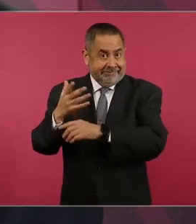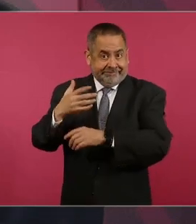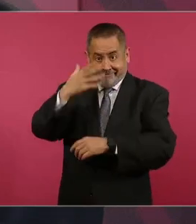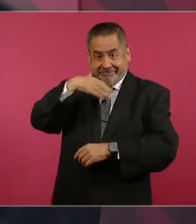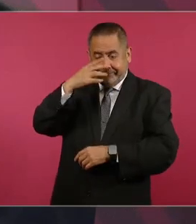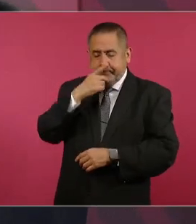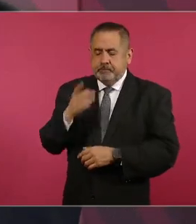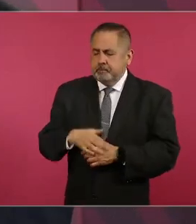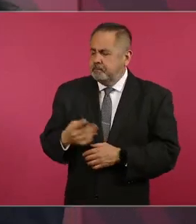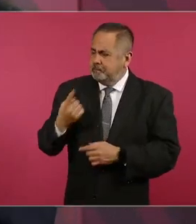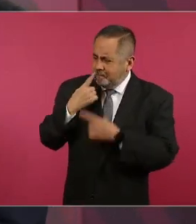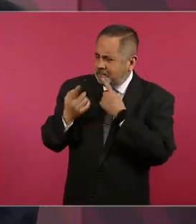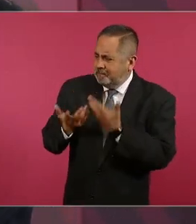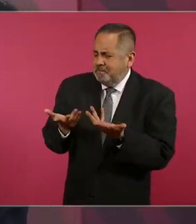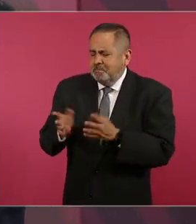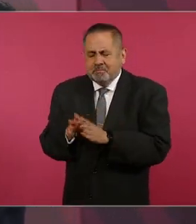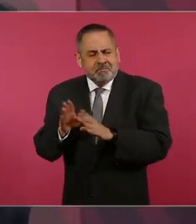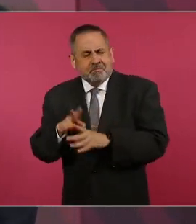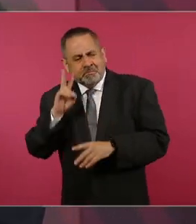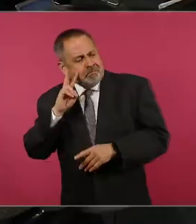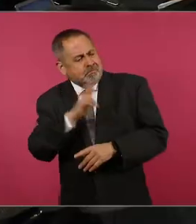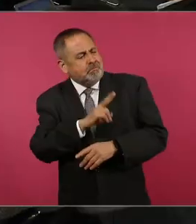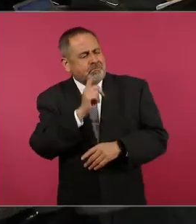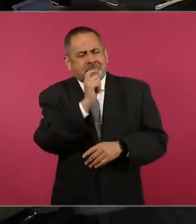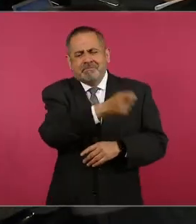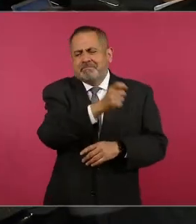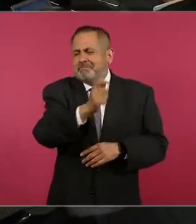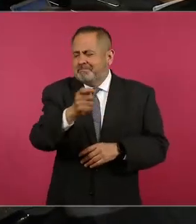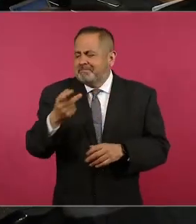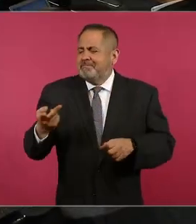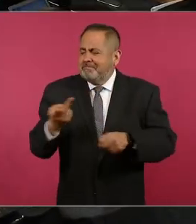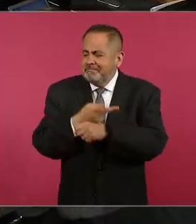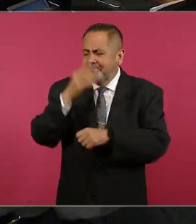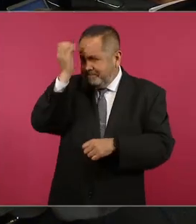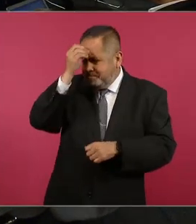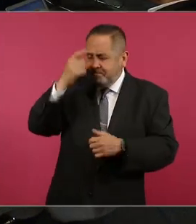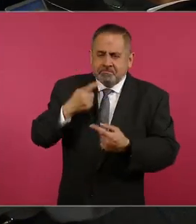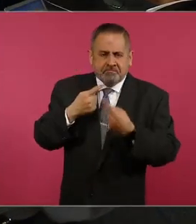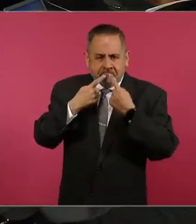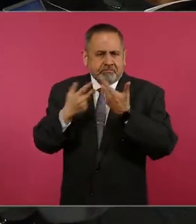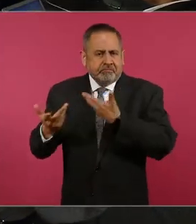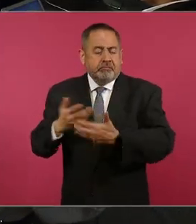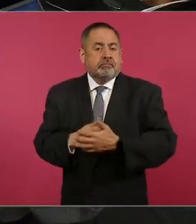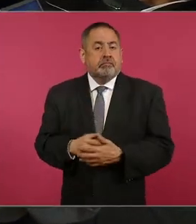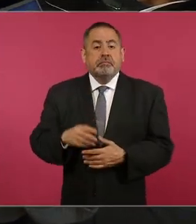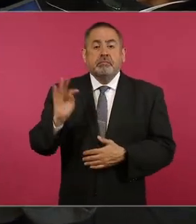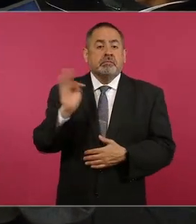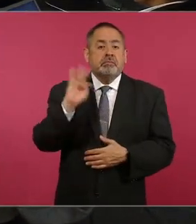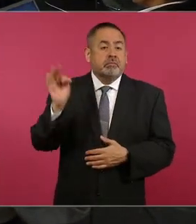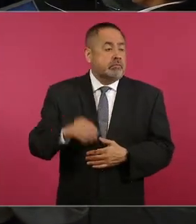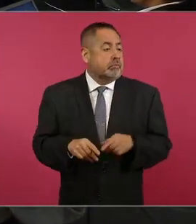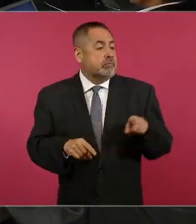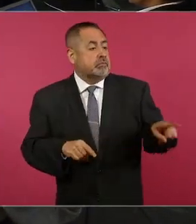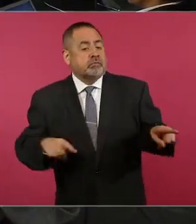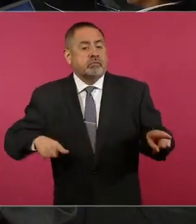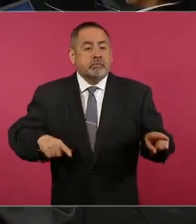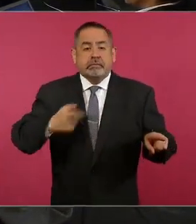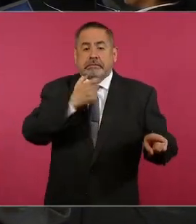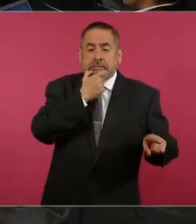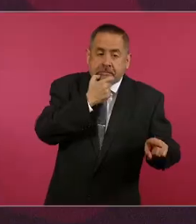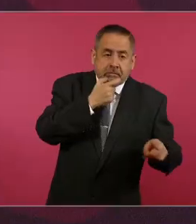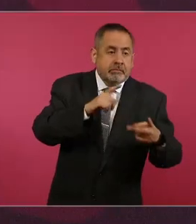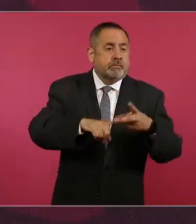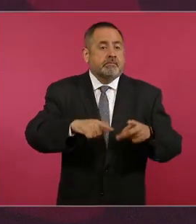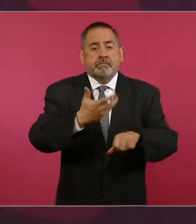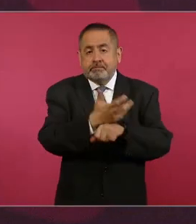de las circunstancias que podrían presentarse si gobiernos como los de Inglaterra y Estados